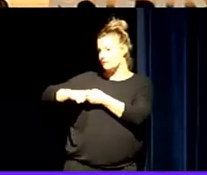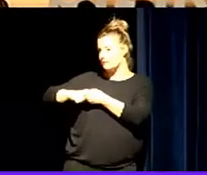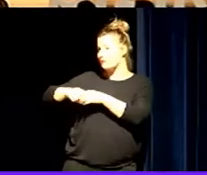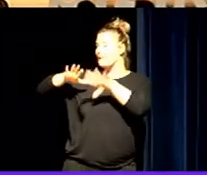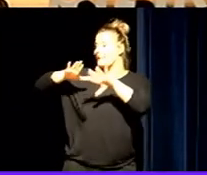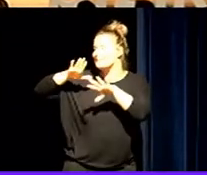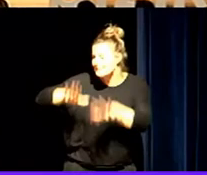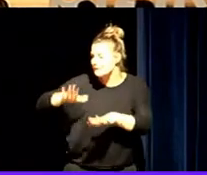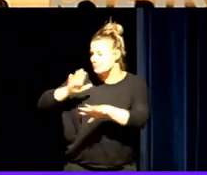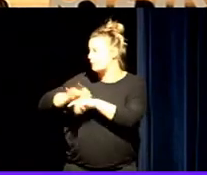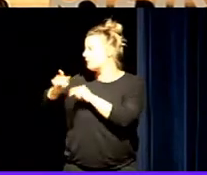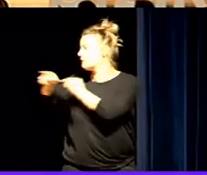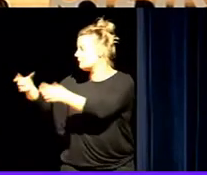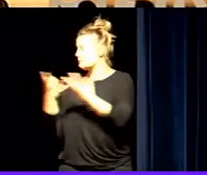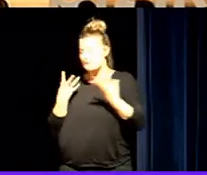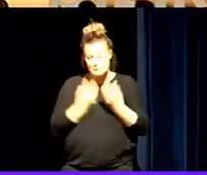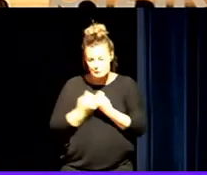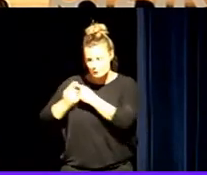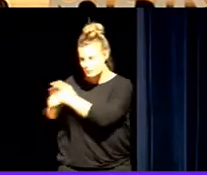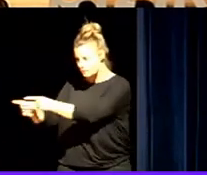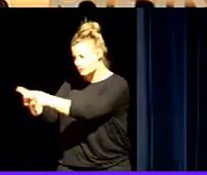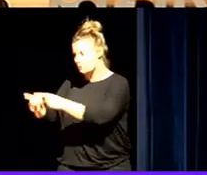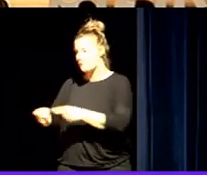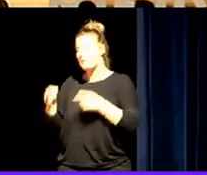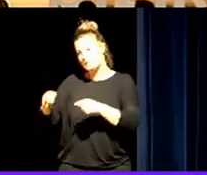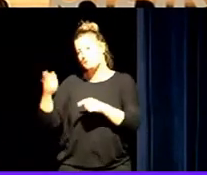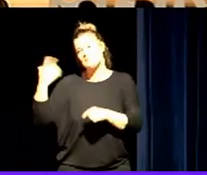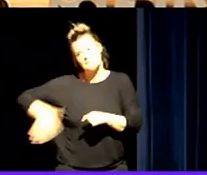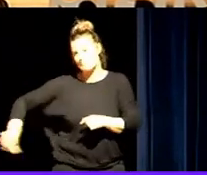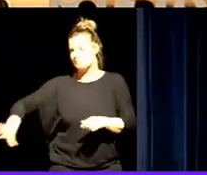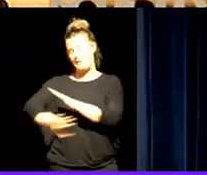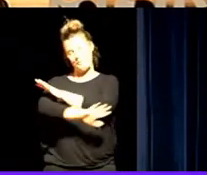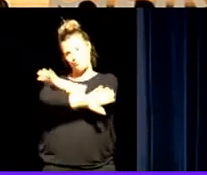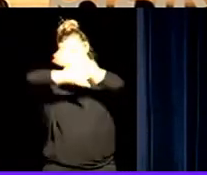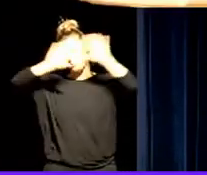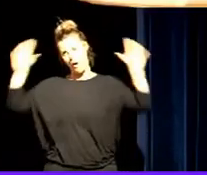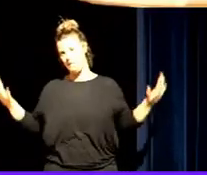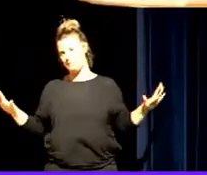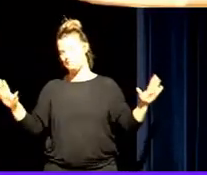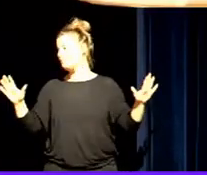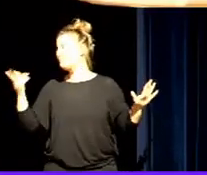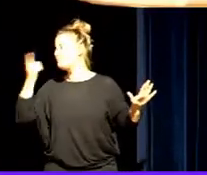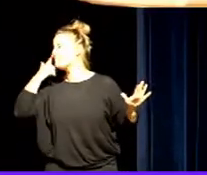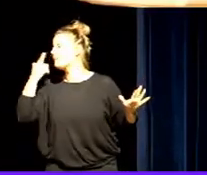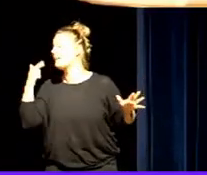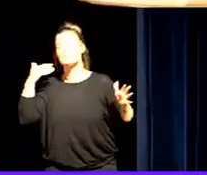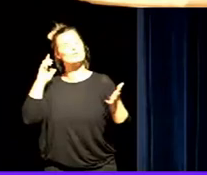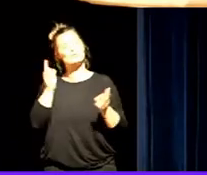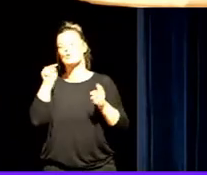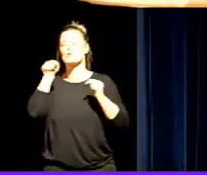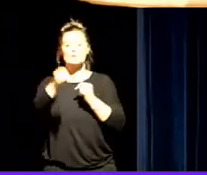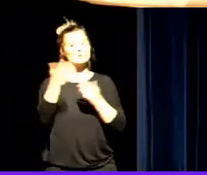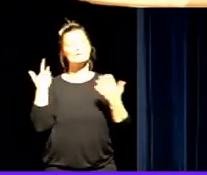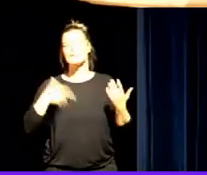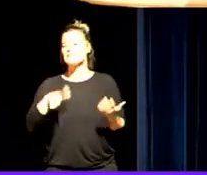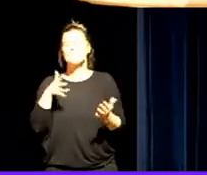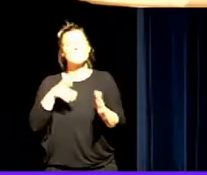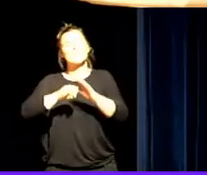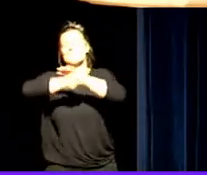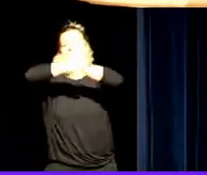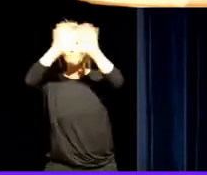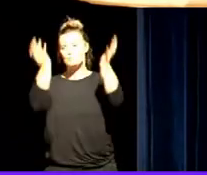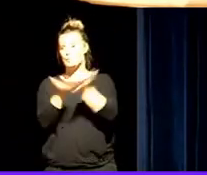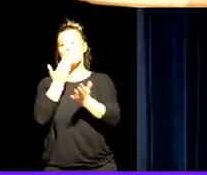Estamos para ti, contigo. Eso ya, mira, solo con esto ya es un mundo,